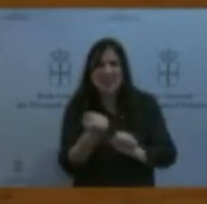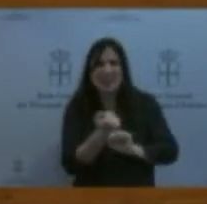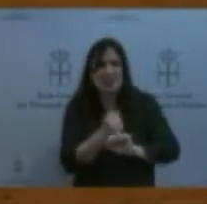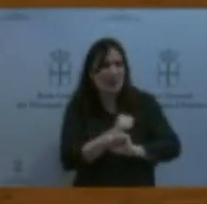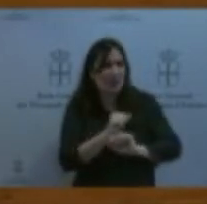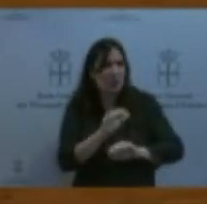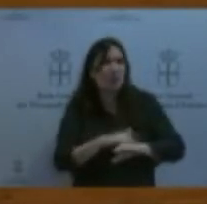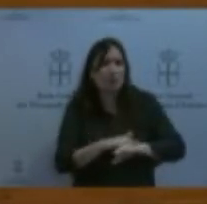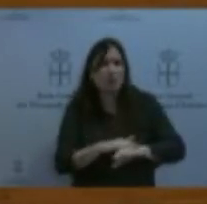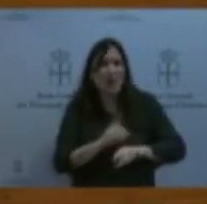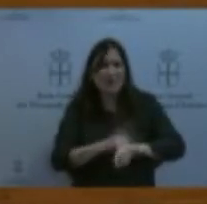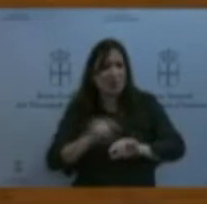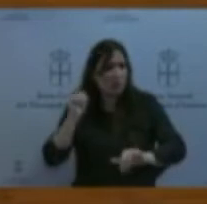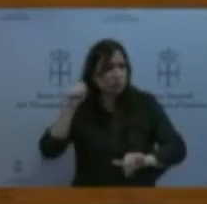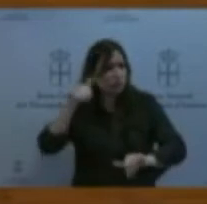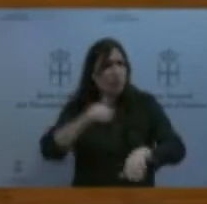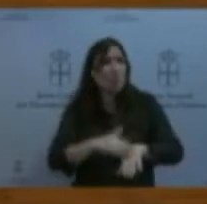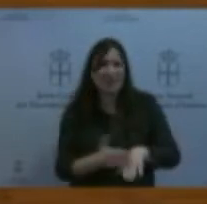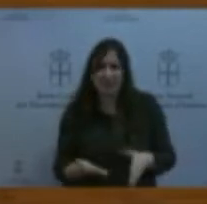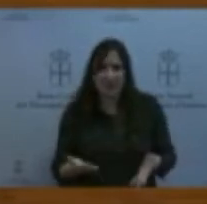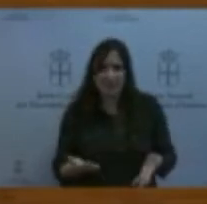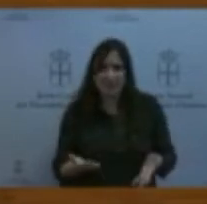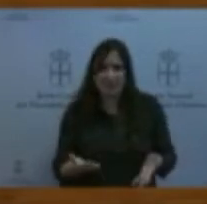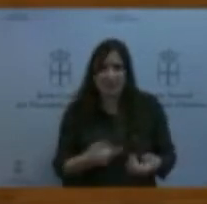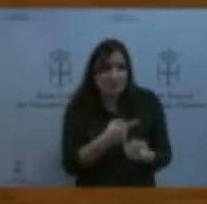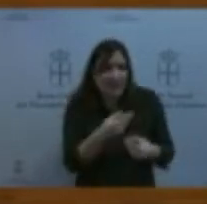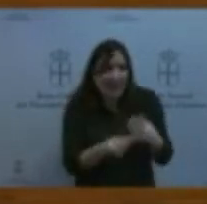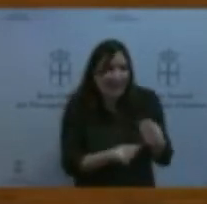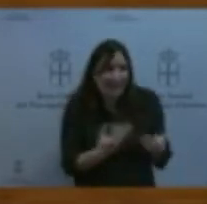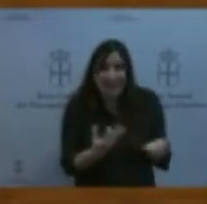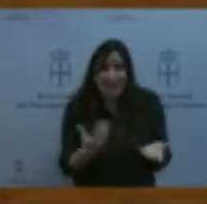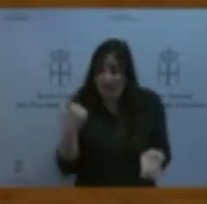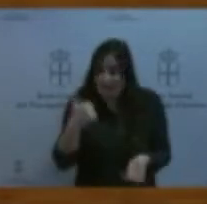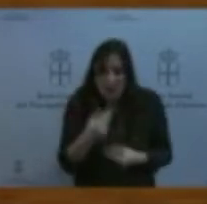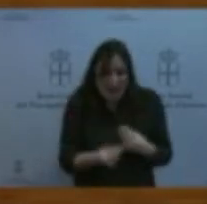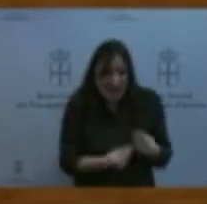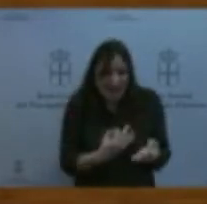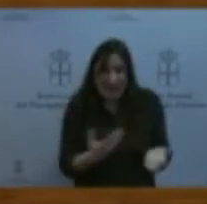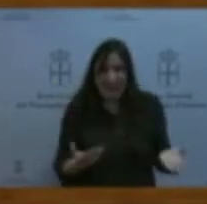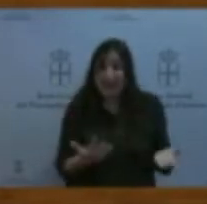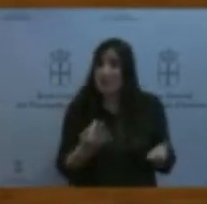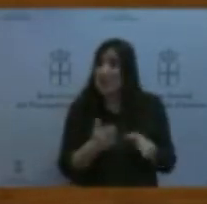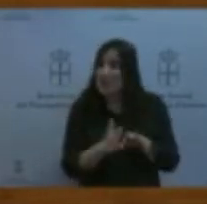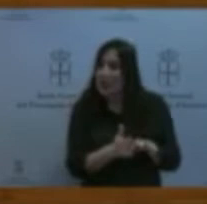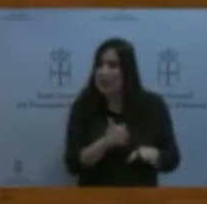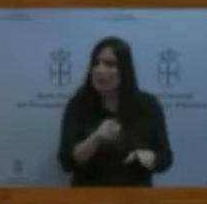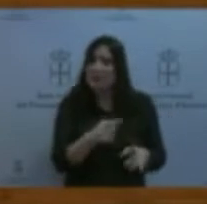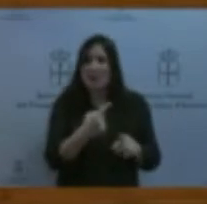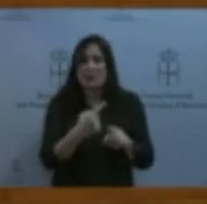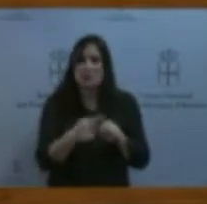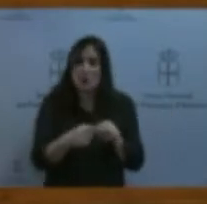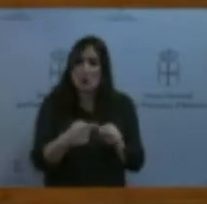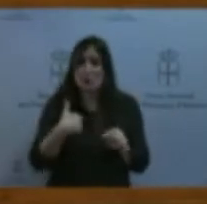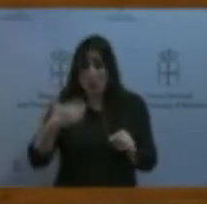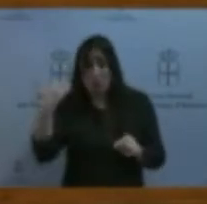estado haciendo en todo este tiempo y luego, por otra parte, volver a algunos de los aspectos que yo le comenté en su momento, en aquella pregunta